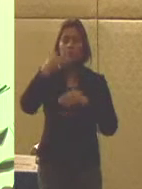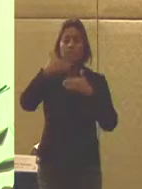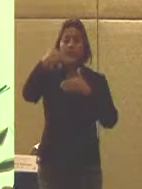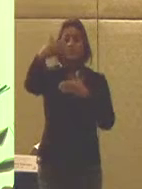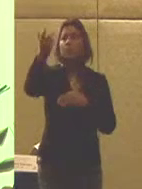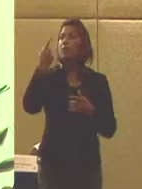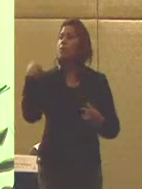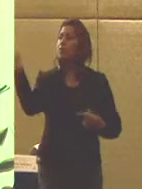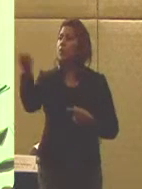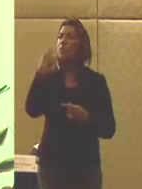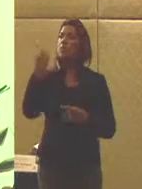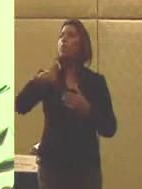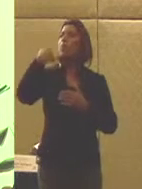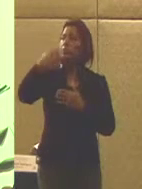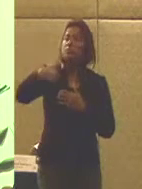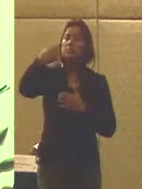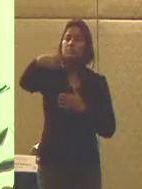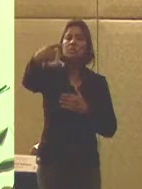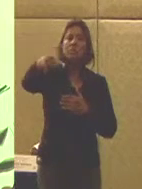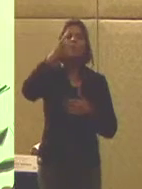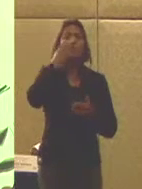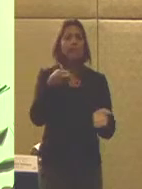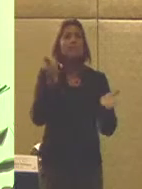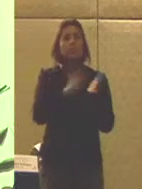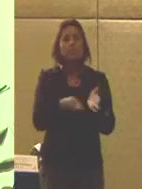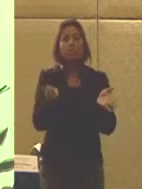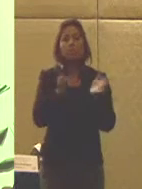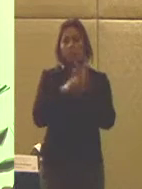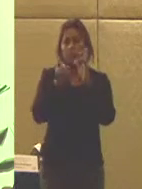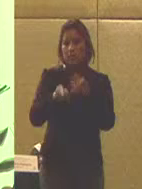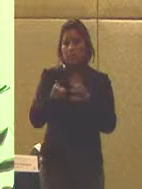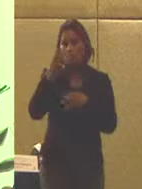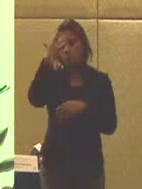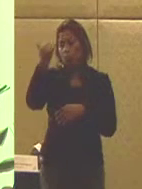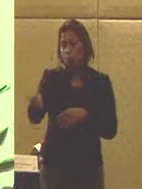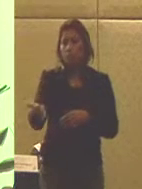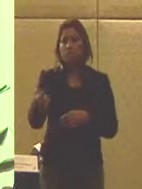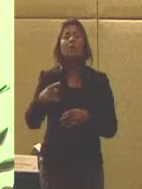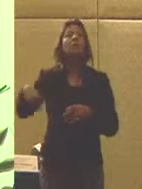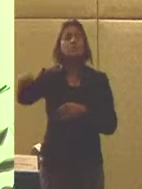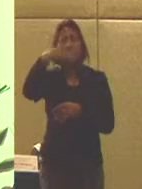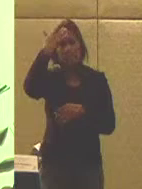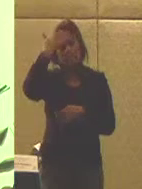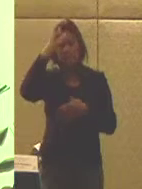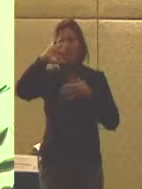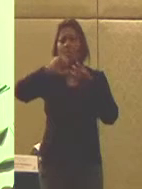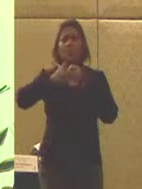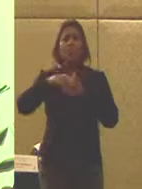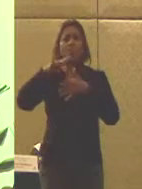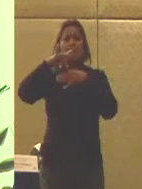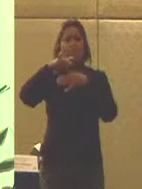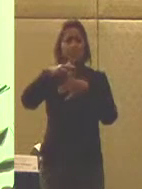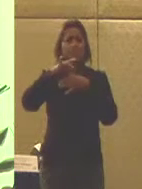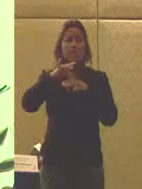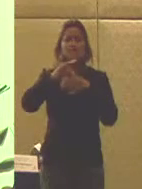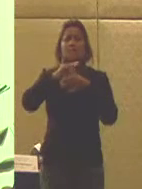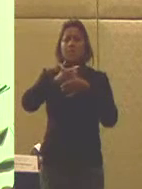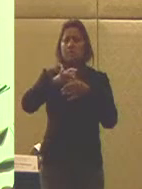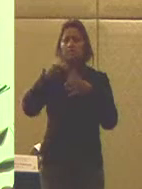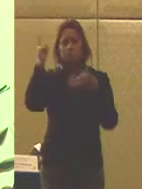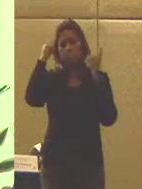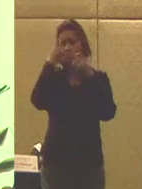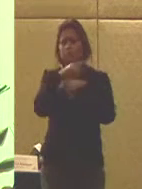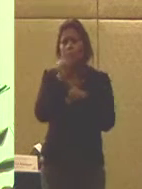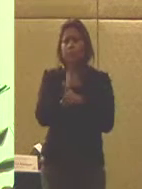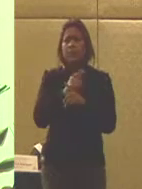ya además de pensar en reducir el riesgo, a pesar de pensar en reconstruir lo más antes posible y lo mejor, ya los